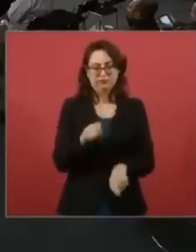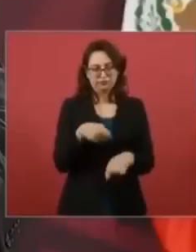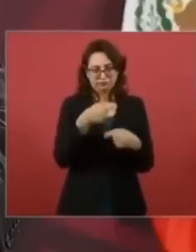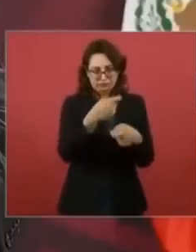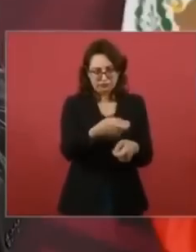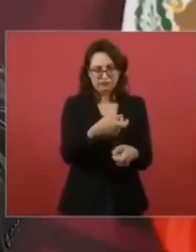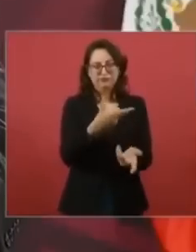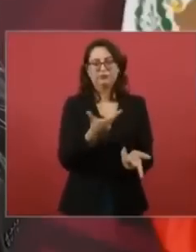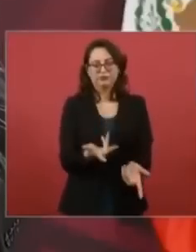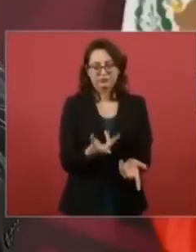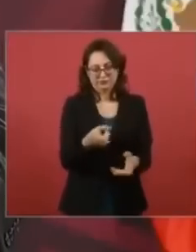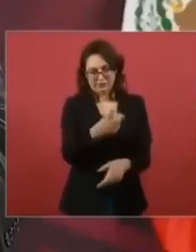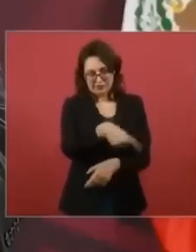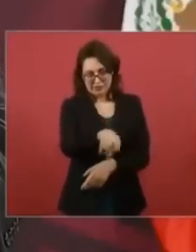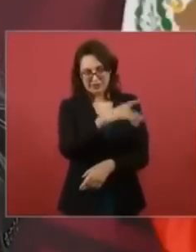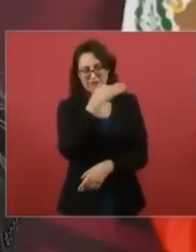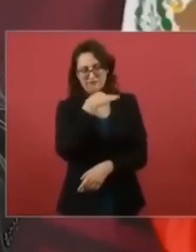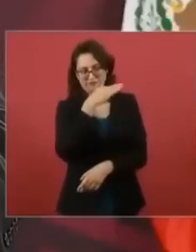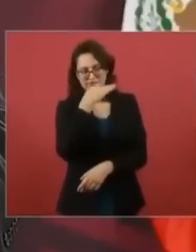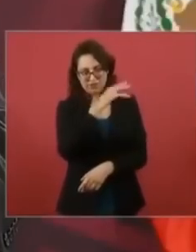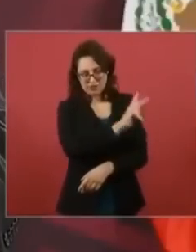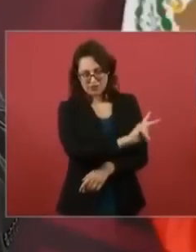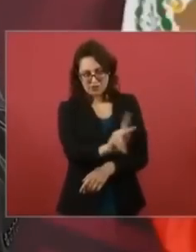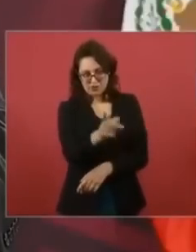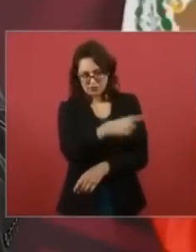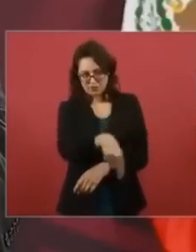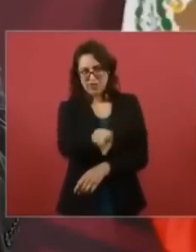Los de la fiesta.